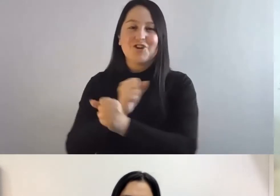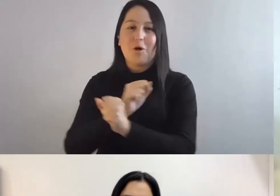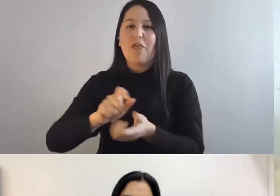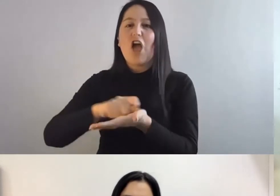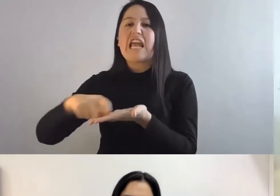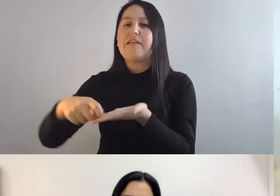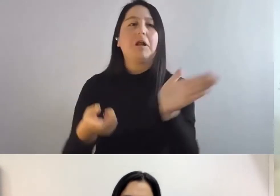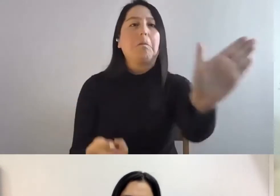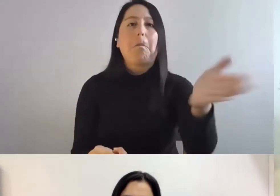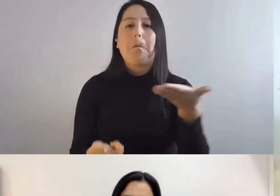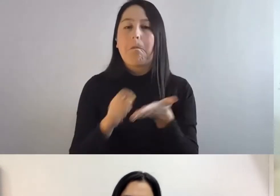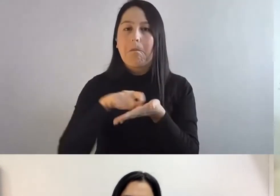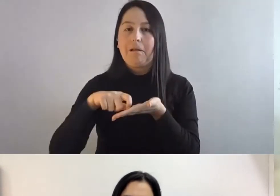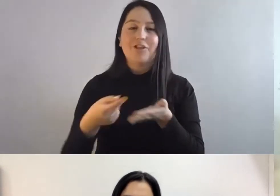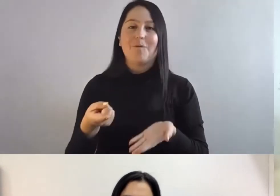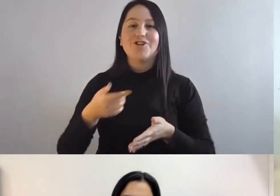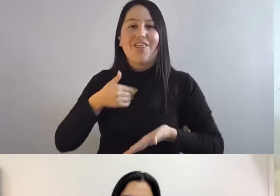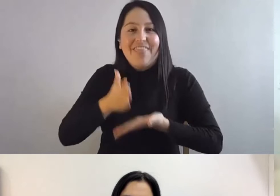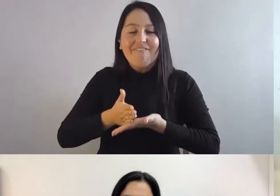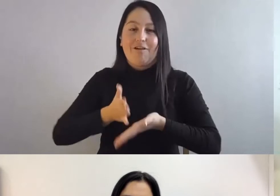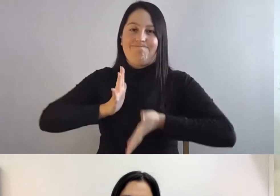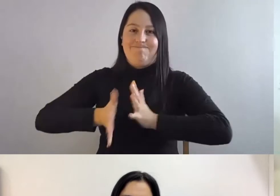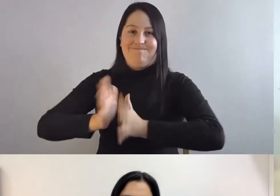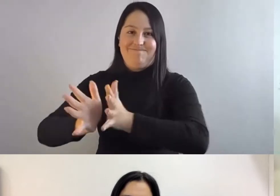sentido hay una pregunta acá que creo que viene súper bien.